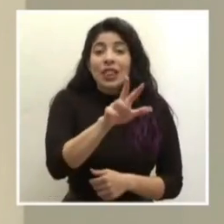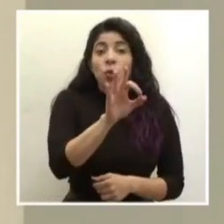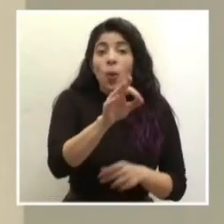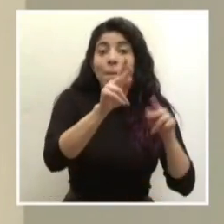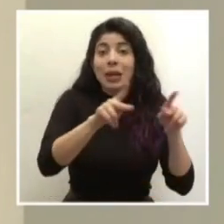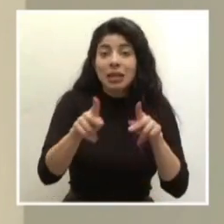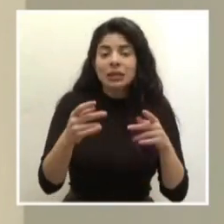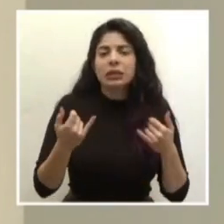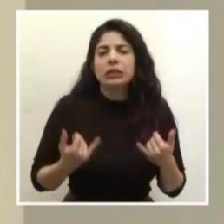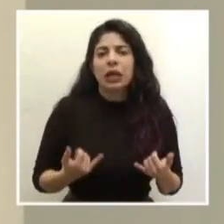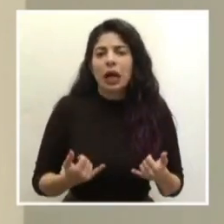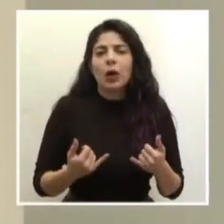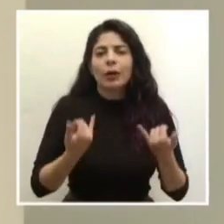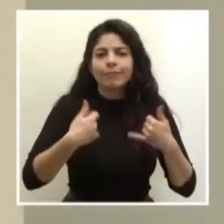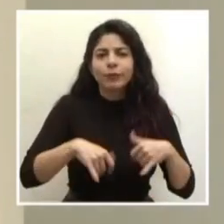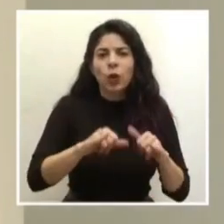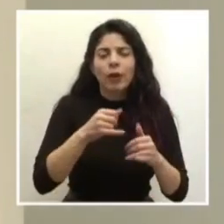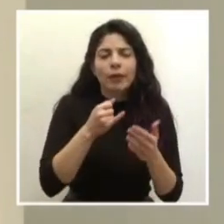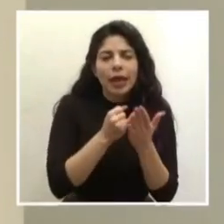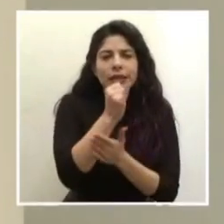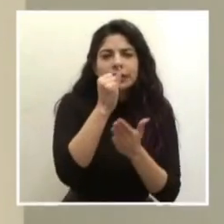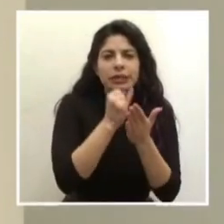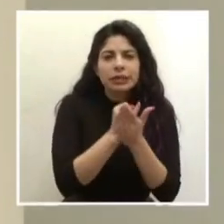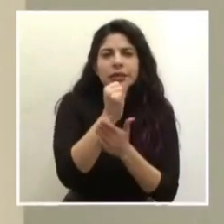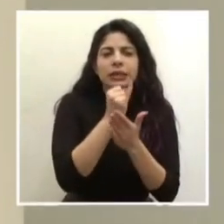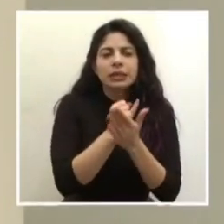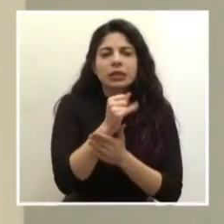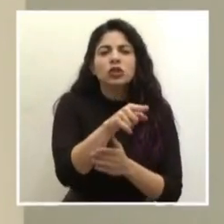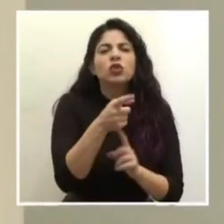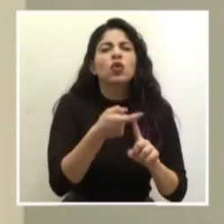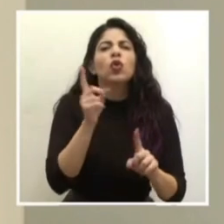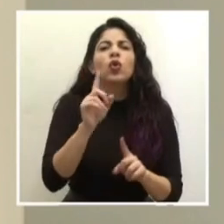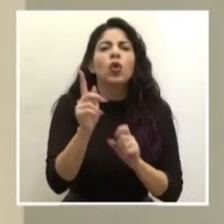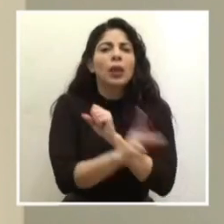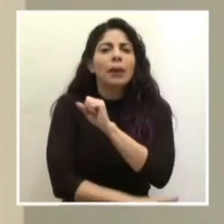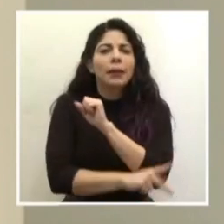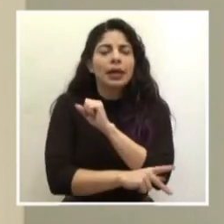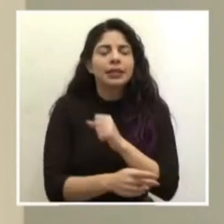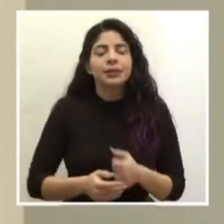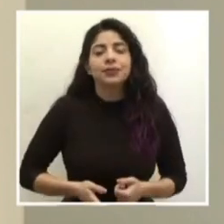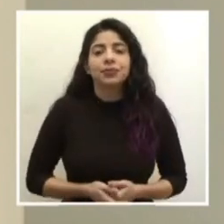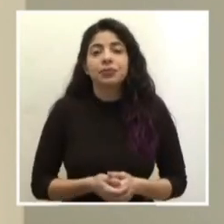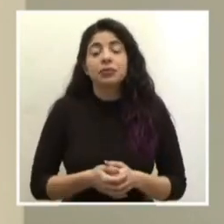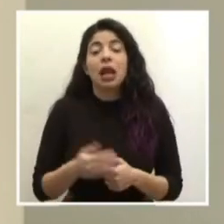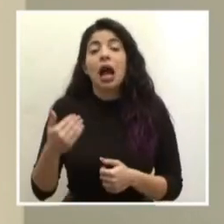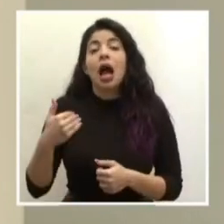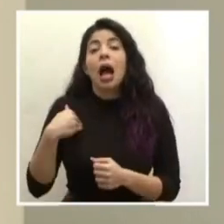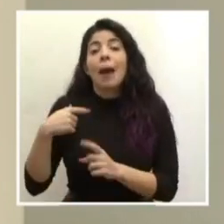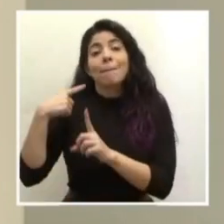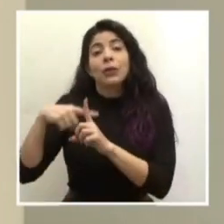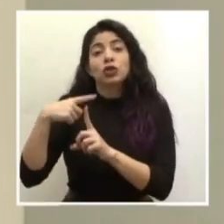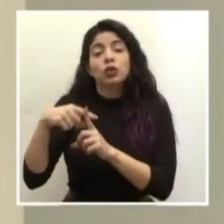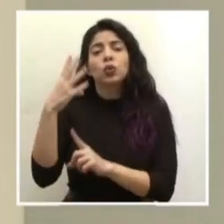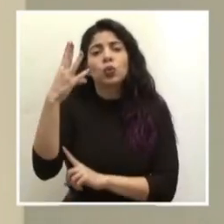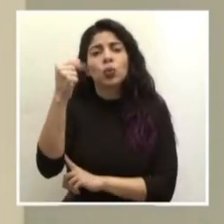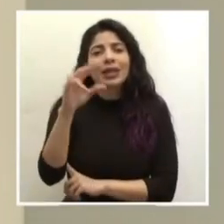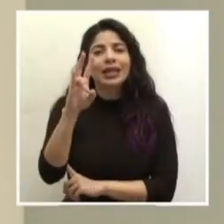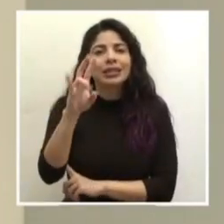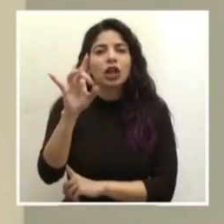personas se encuentran en investigación la nacionalidad. Se contabilizan casos positivos en